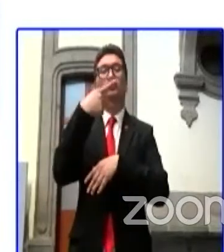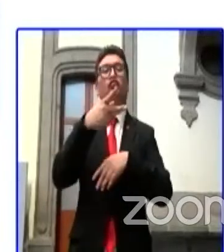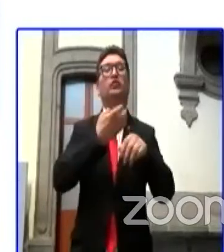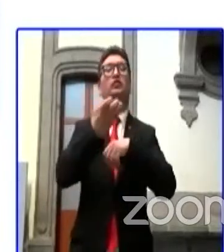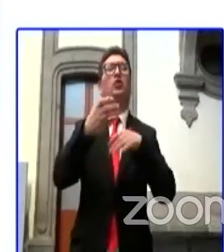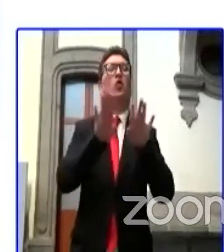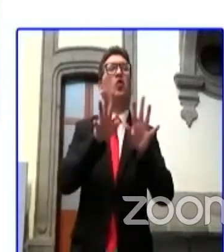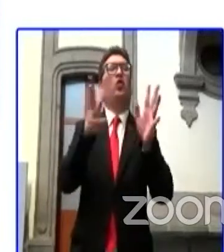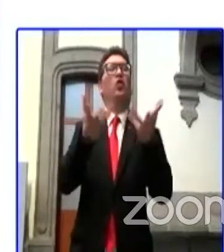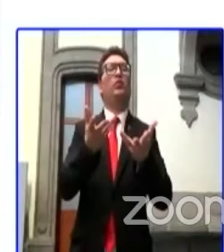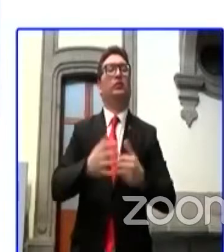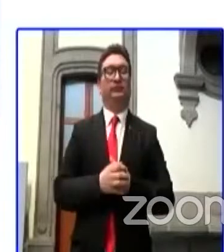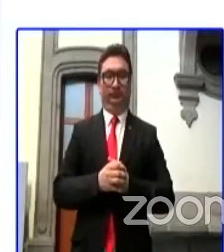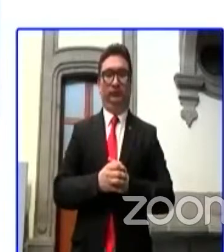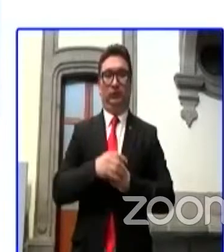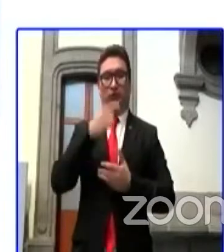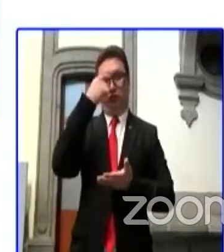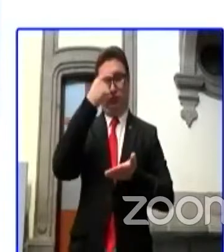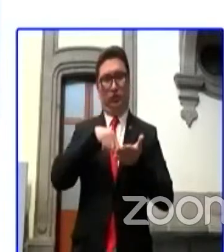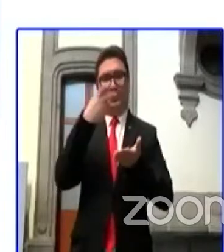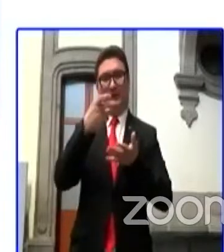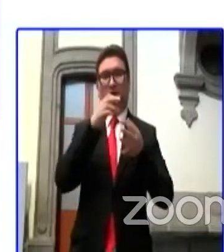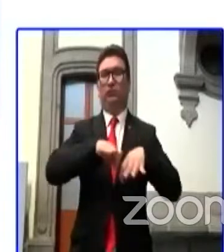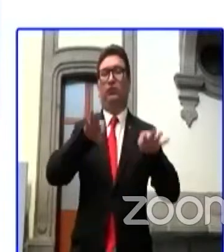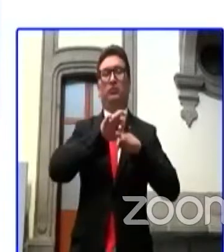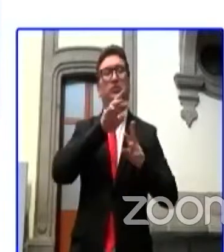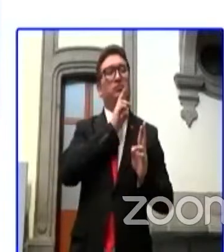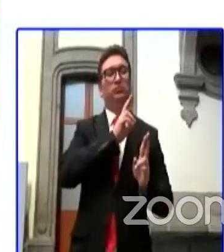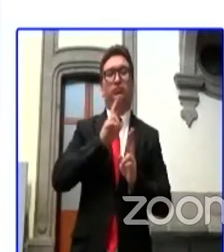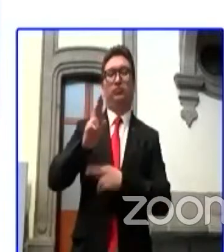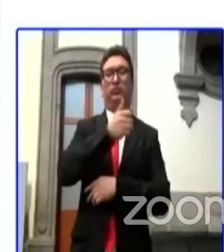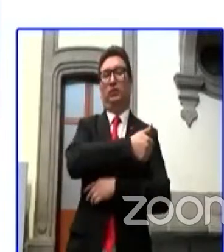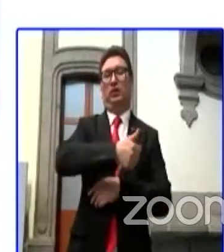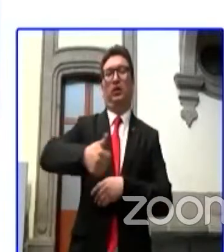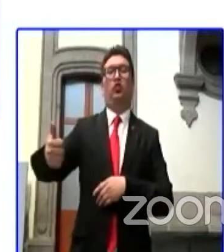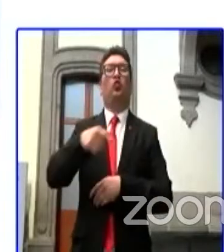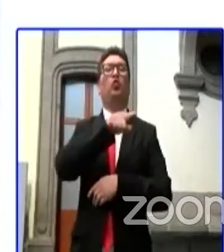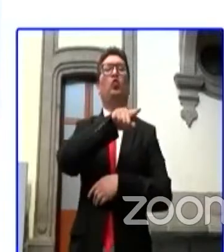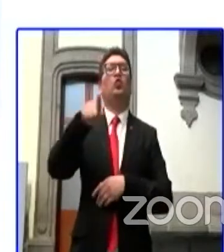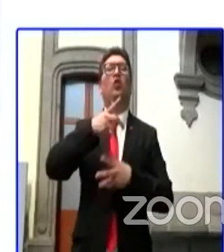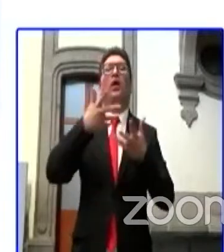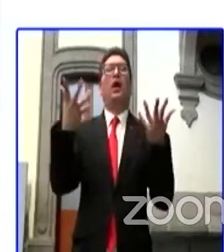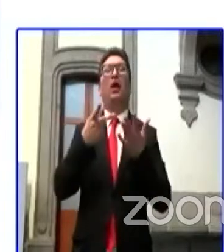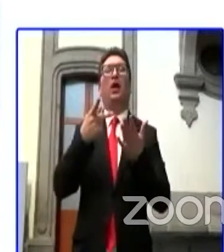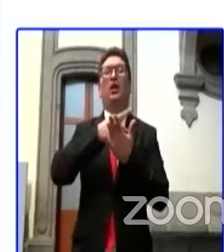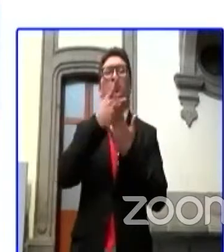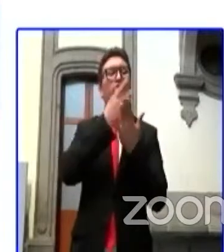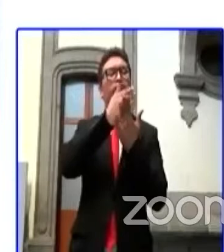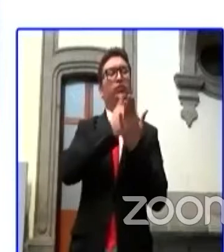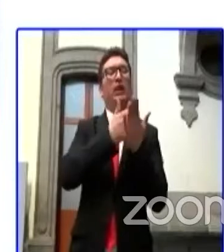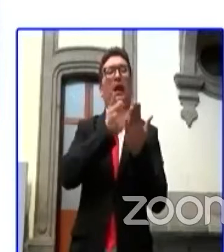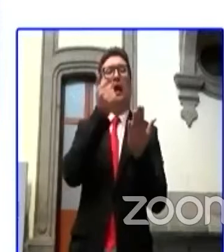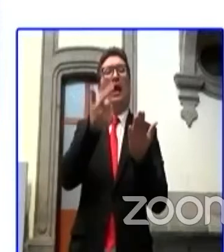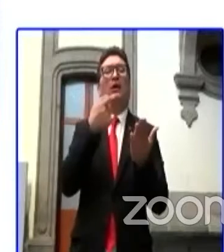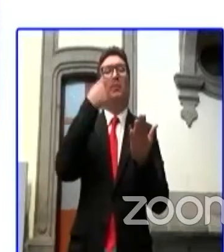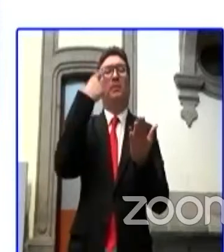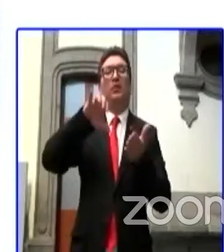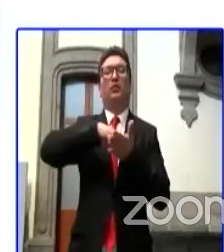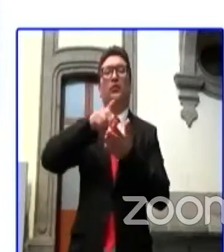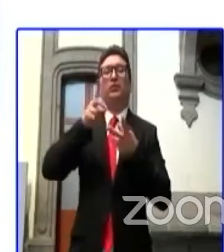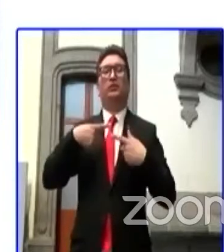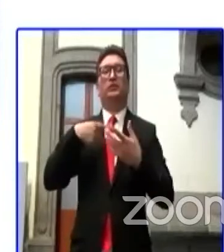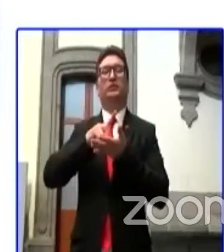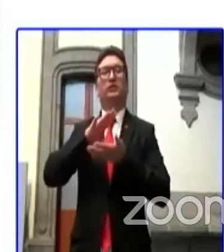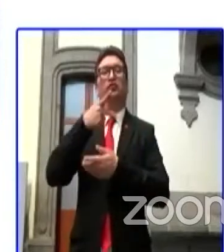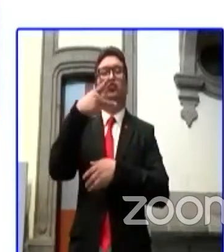esto es importante que todas y todos lo respondan. ¿A través de qué mecanismo o política se cumple con la convención en sus estados?